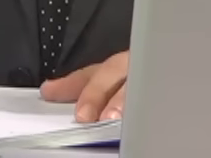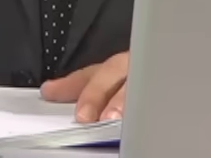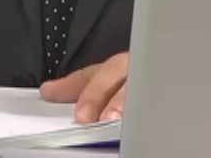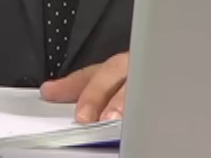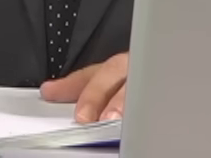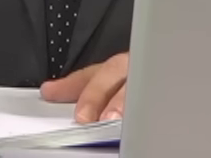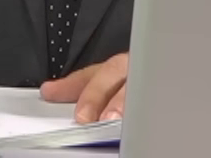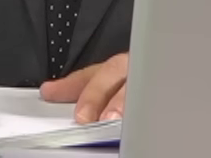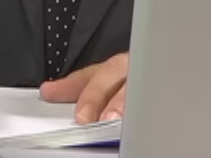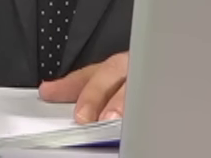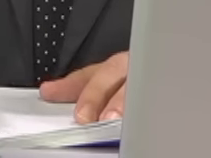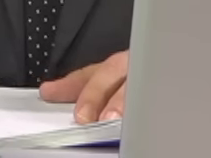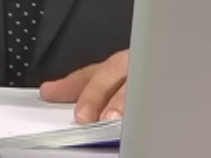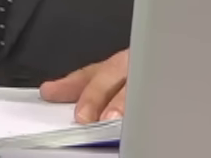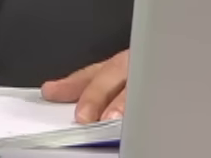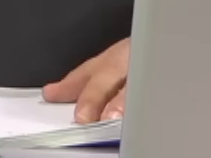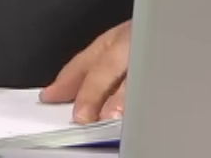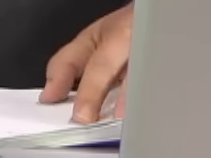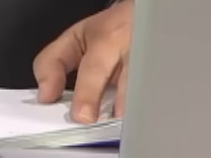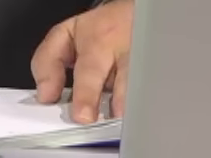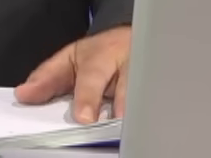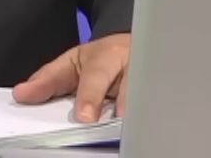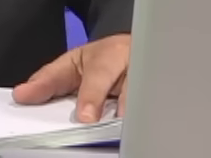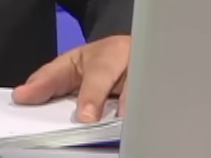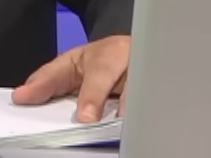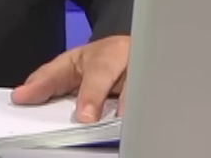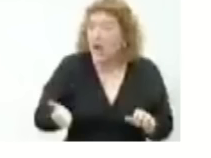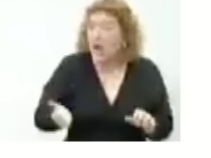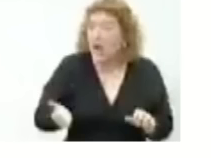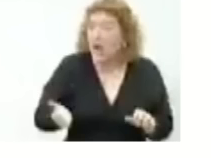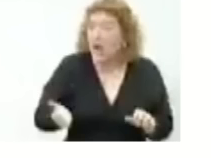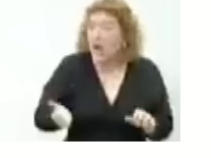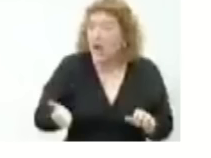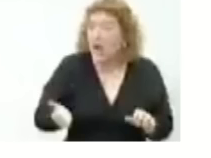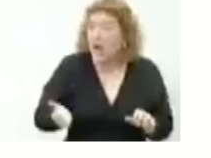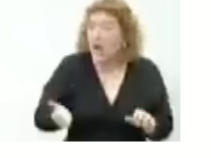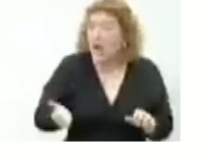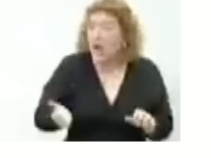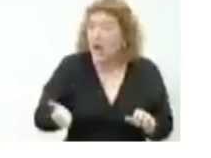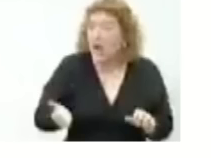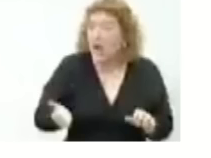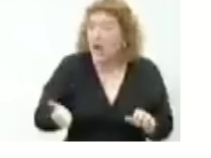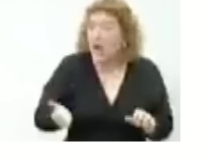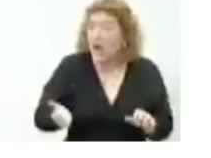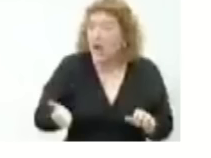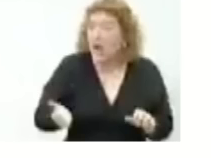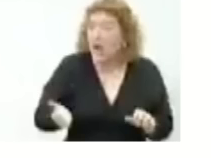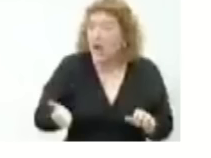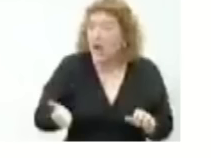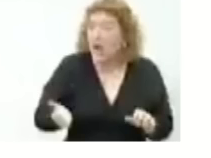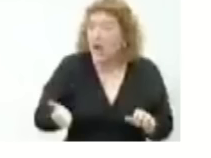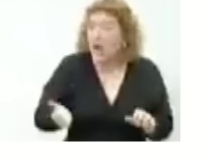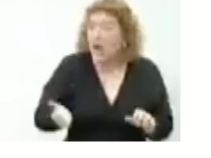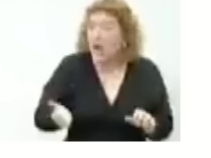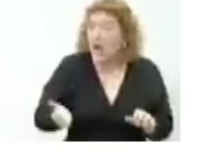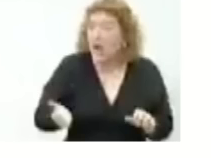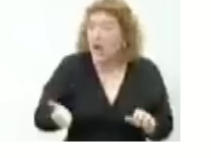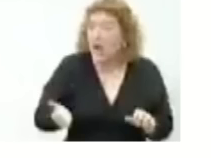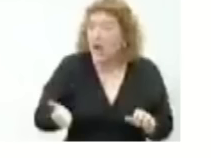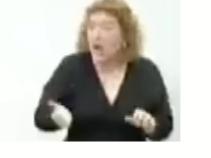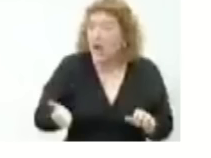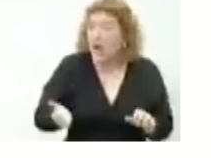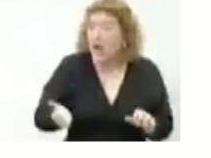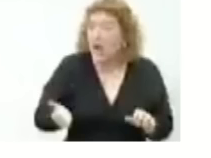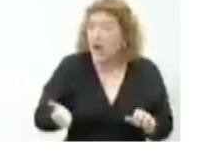en esta oportunidad el canciller ha hablado. Dámelo en pantalla, ahí lo tenemos, también de EBTV Online, van a buscar con lujo detalles esta